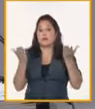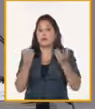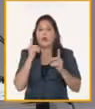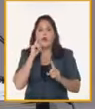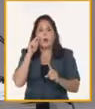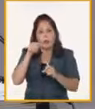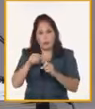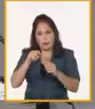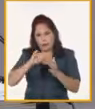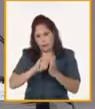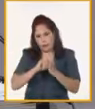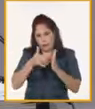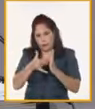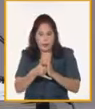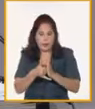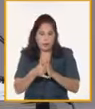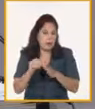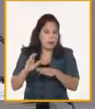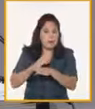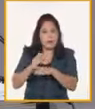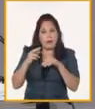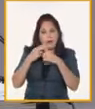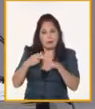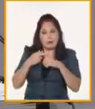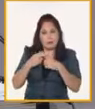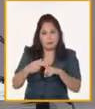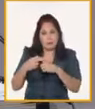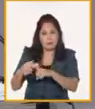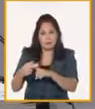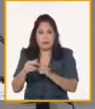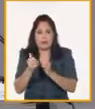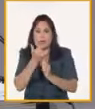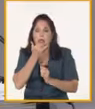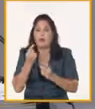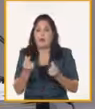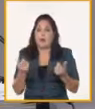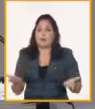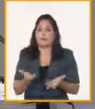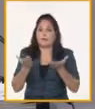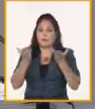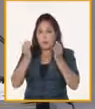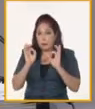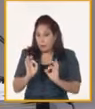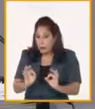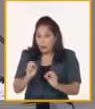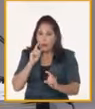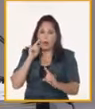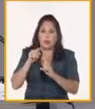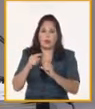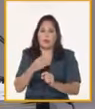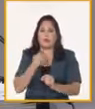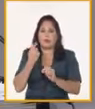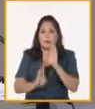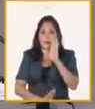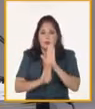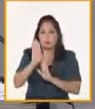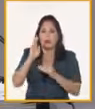estas proyecciones para corregir distorsiones y reimpulsar nuestra economía que es precisamente avanzar en la estabilidad